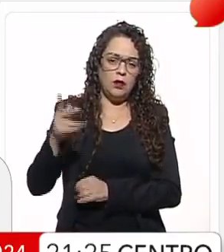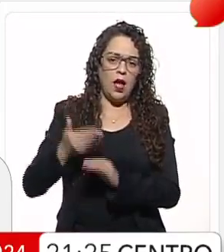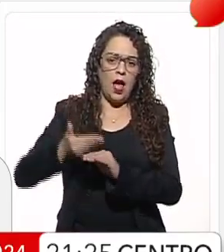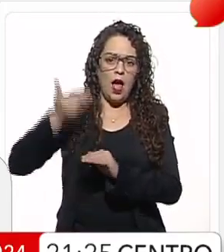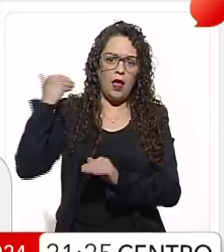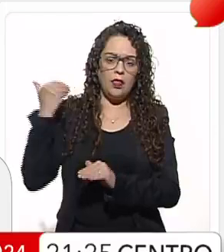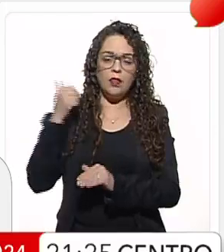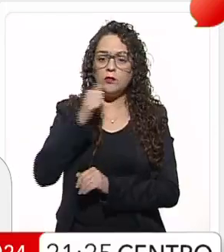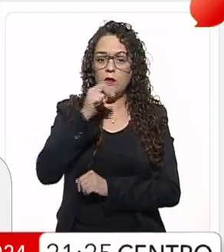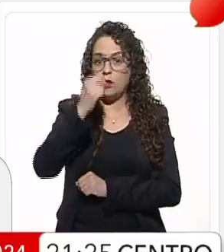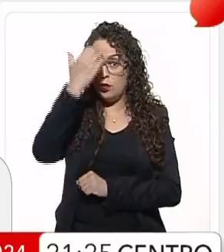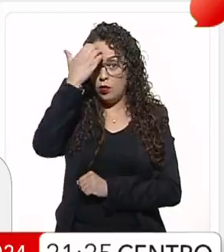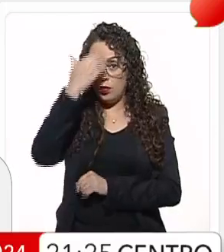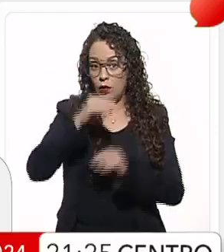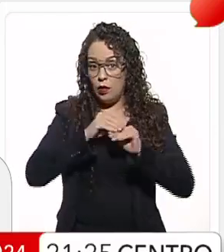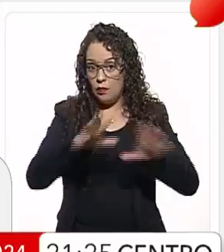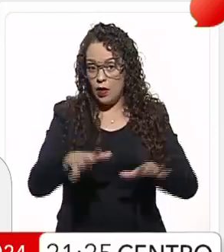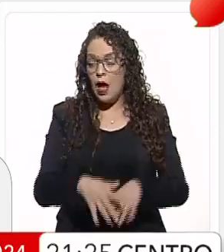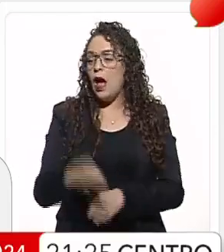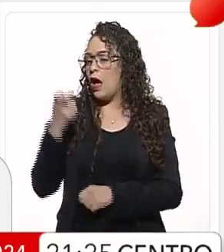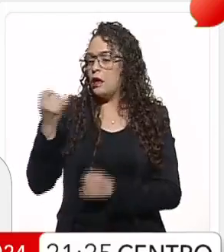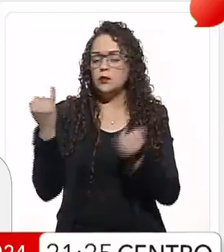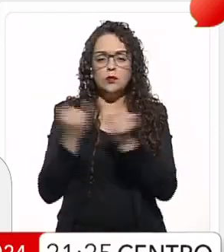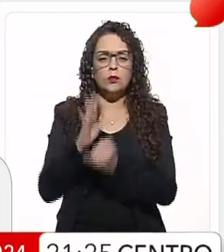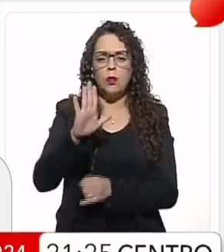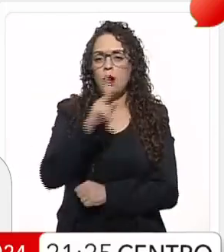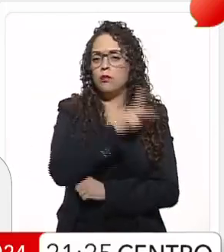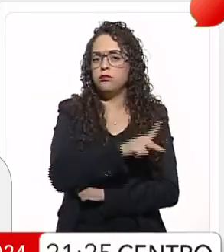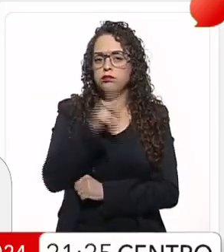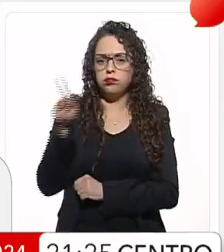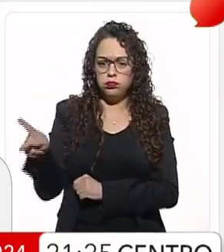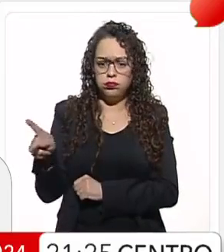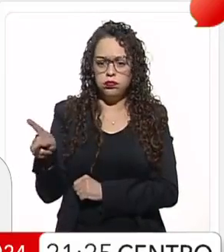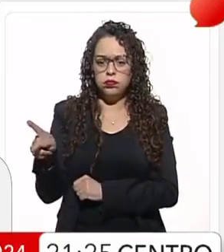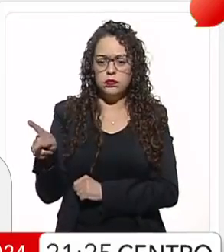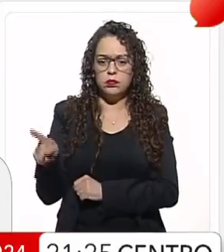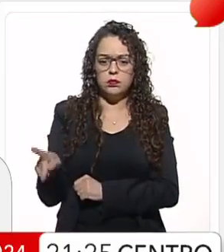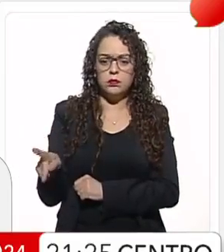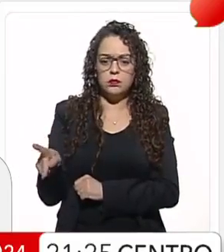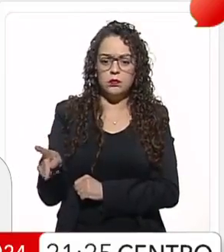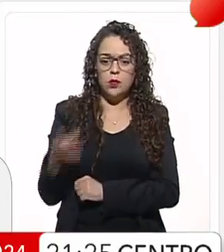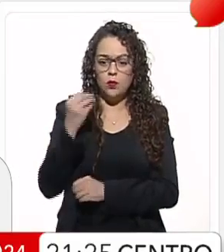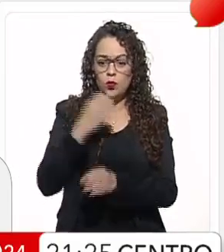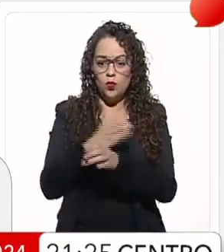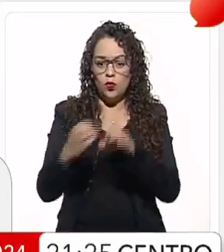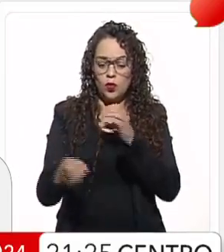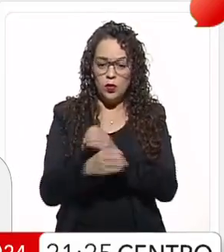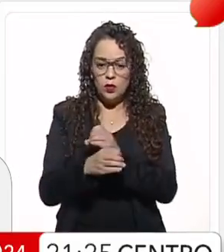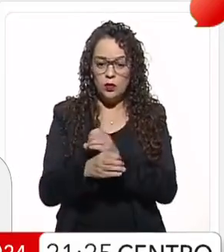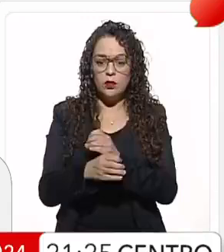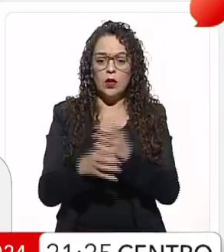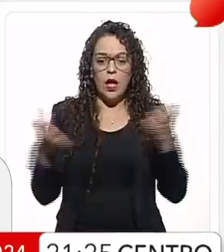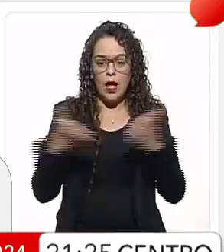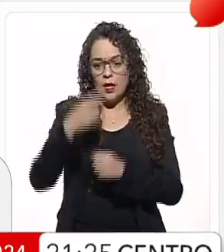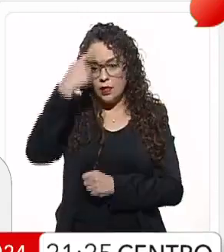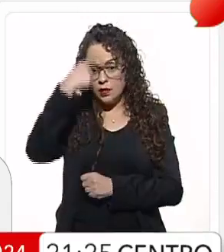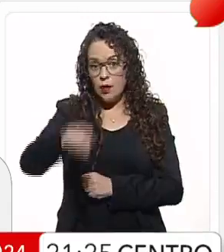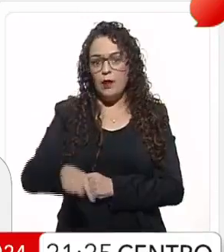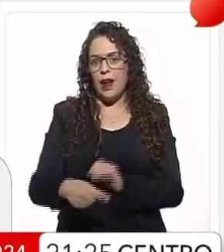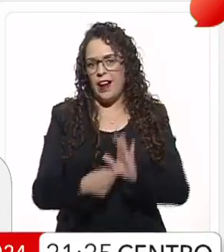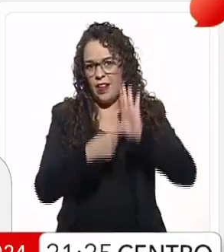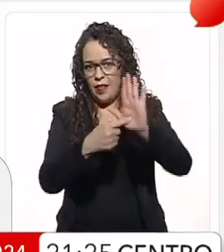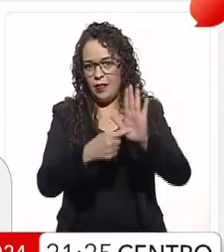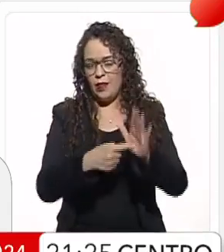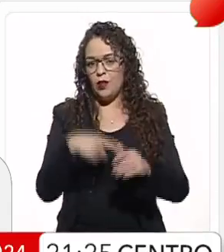ser conocido, pues están en todas estas fundaciones que, digamos, celebró cientos de actos para presentar sus libros o para